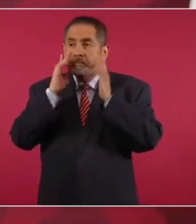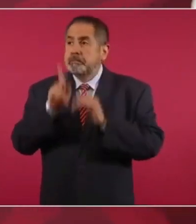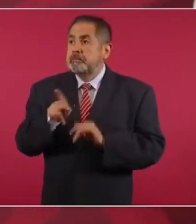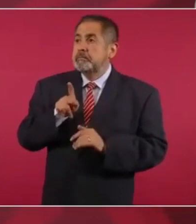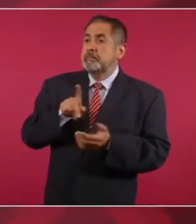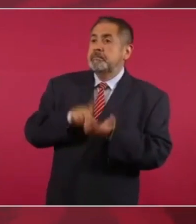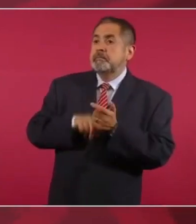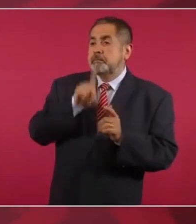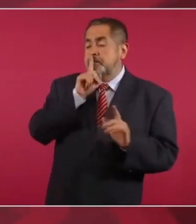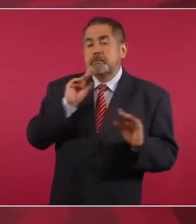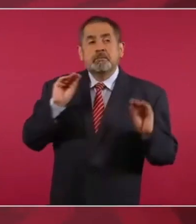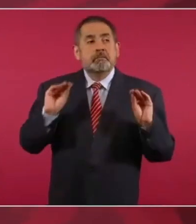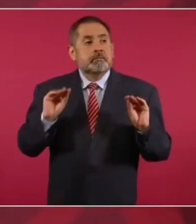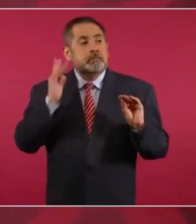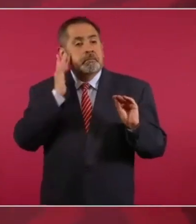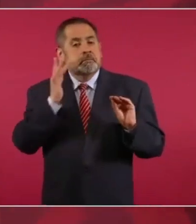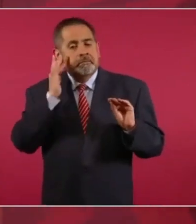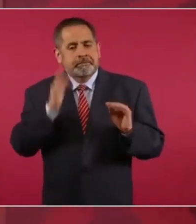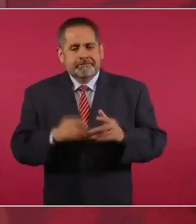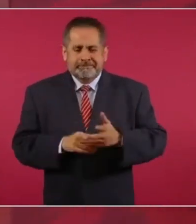cuando